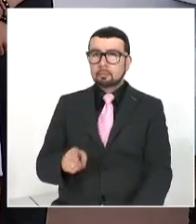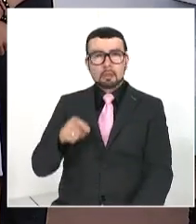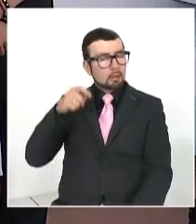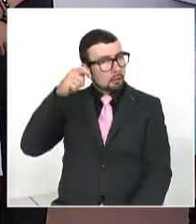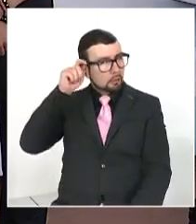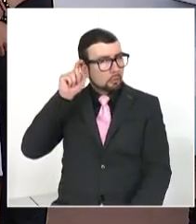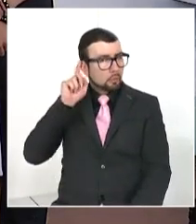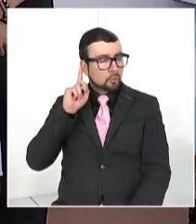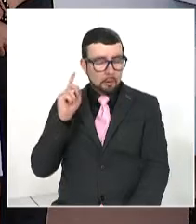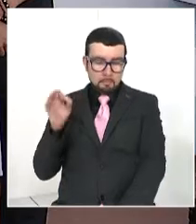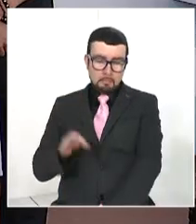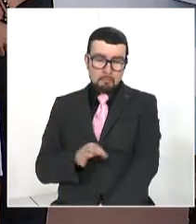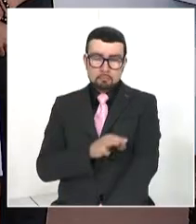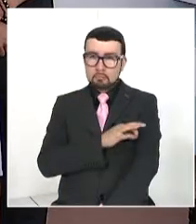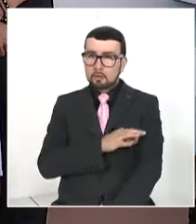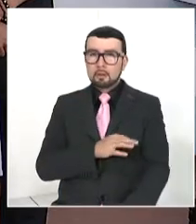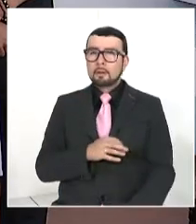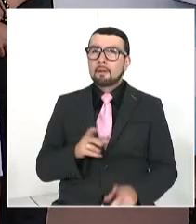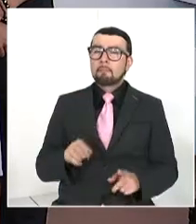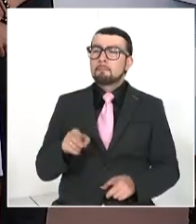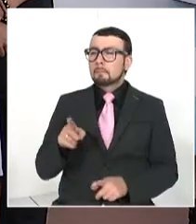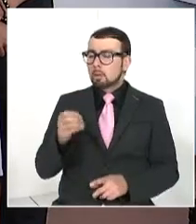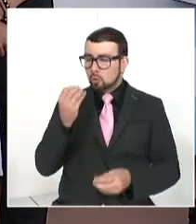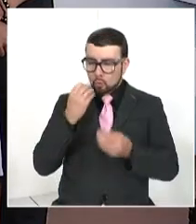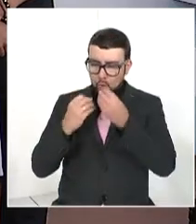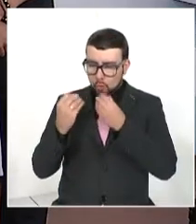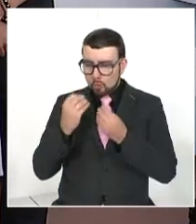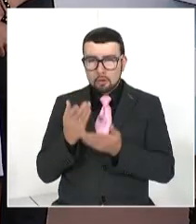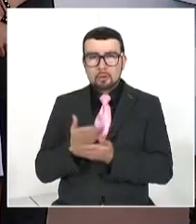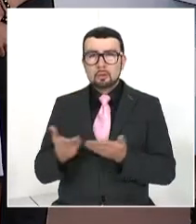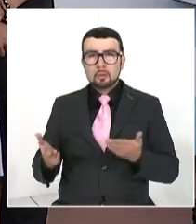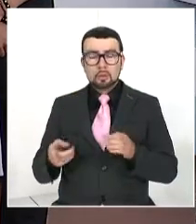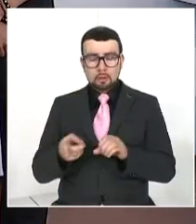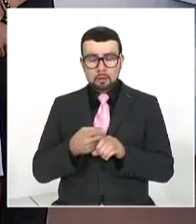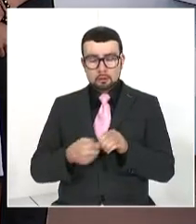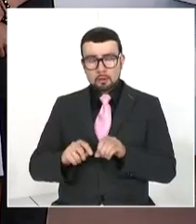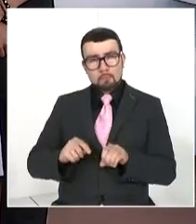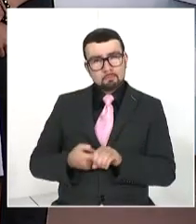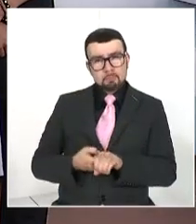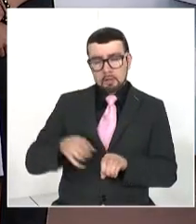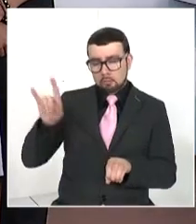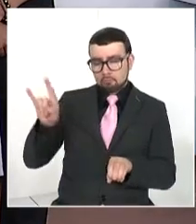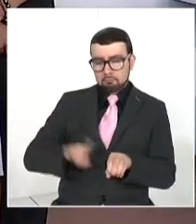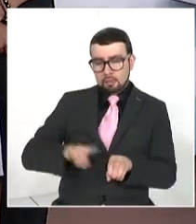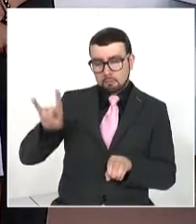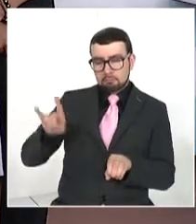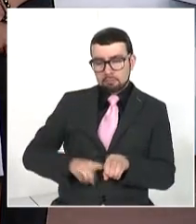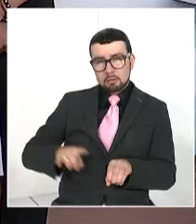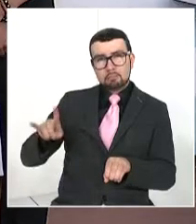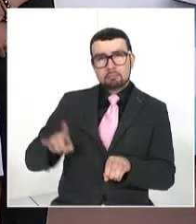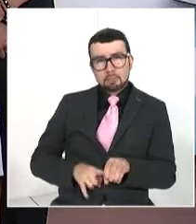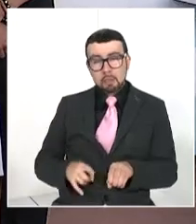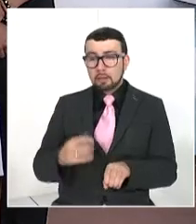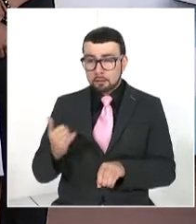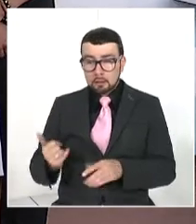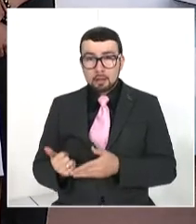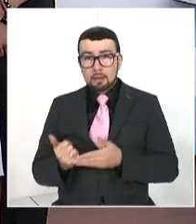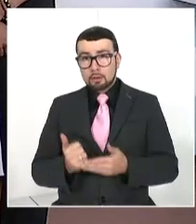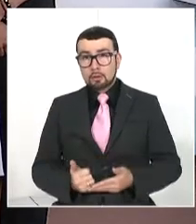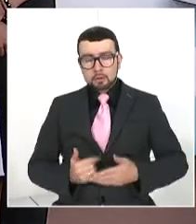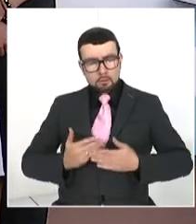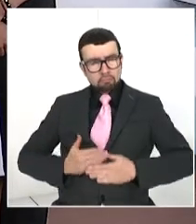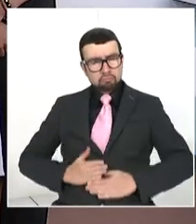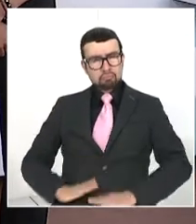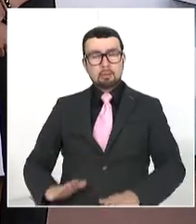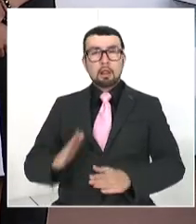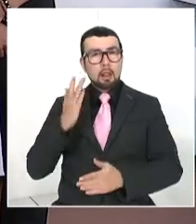aurículo-medicina y auriculoterapia, con alimentación, con enemas, con desintoxicación, y ver todo lo que se puede hacer en un paciente